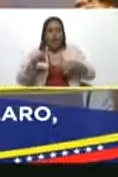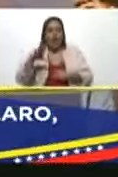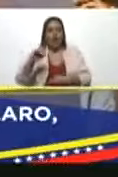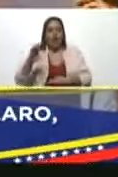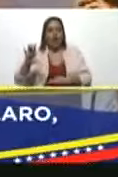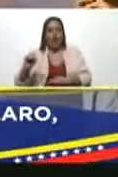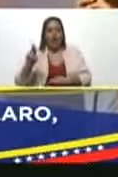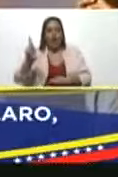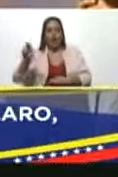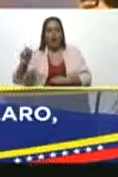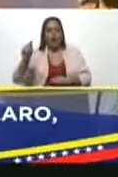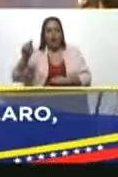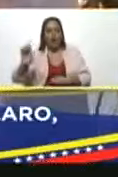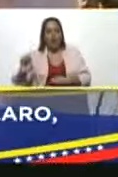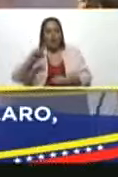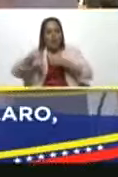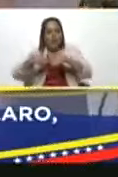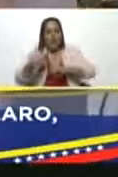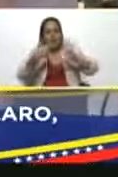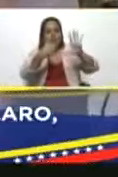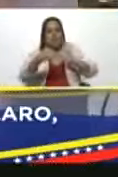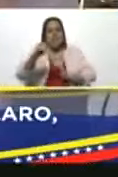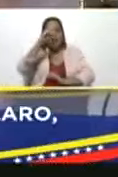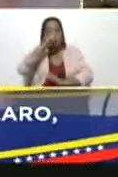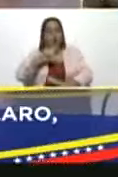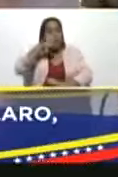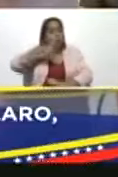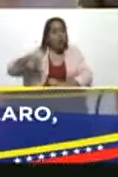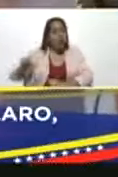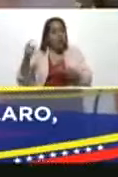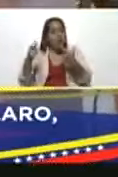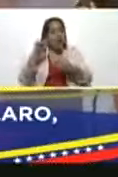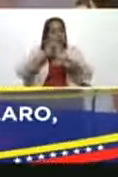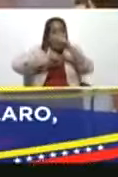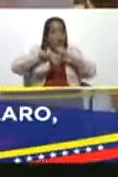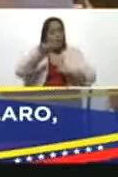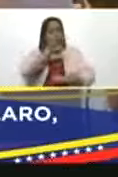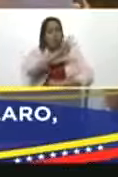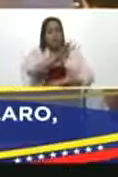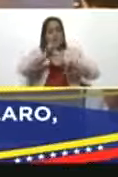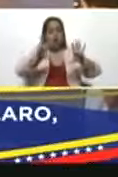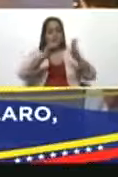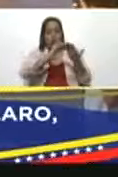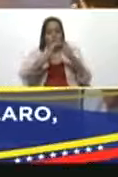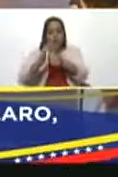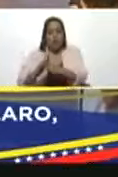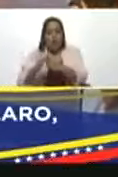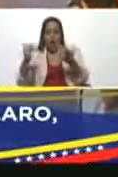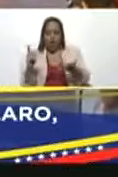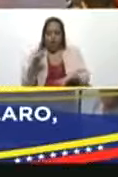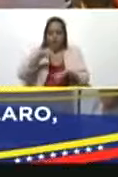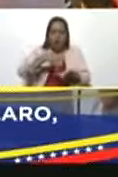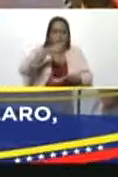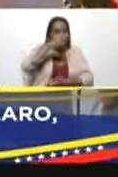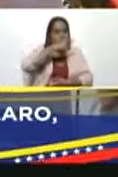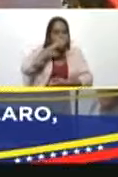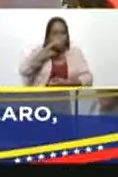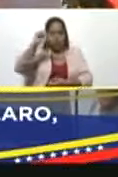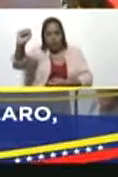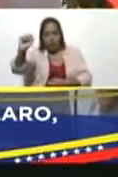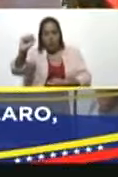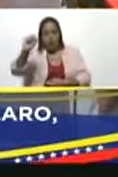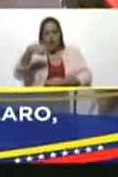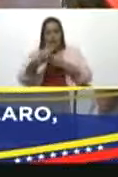60 años, este pueblo padeciendo de agua, nuestras 48 comunidades, y ahí llegó Maduro con el poder popular, llevando el